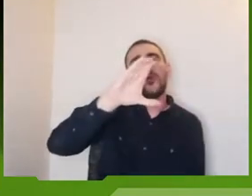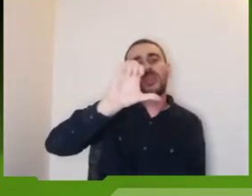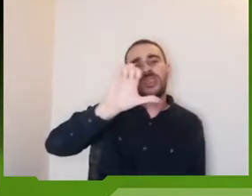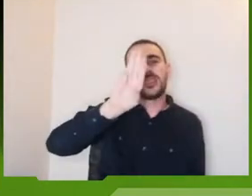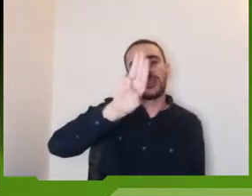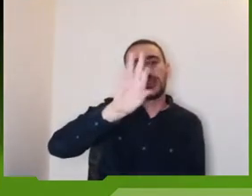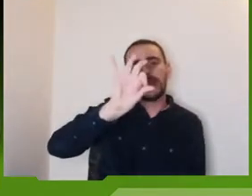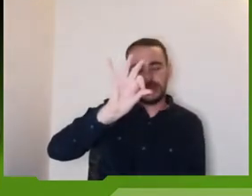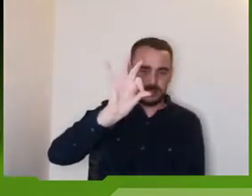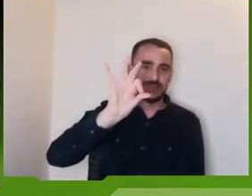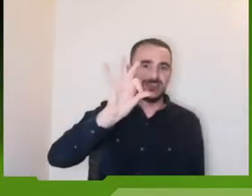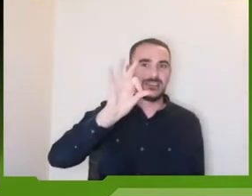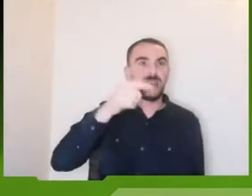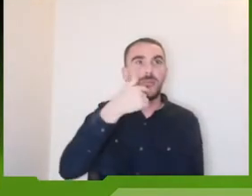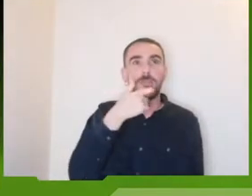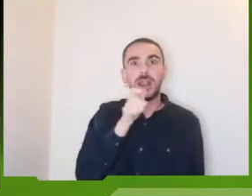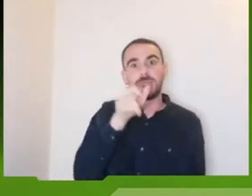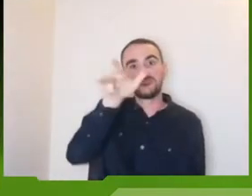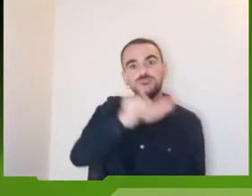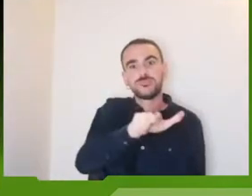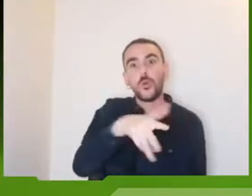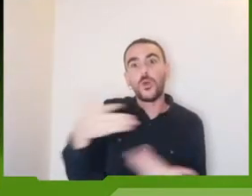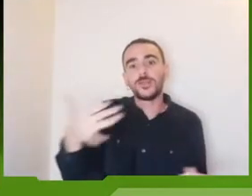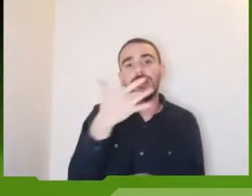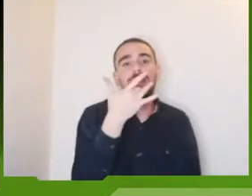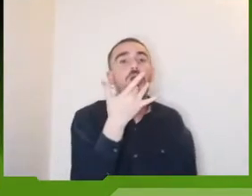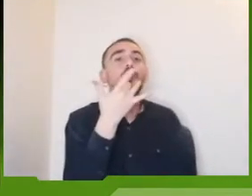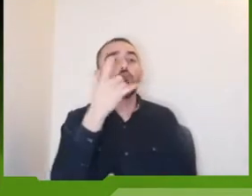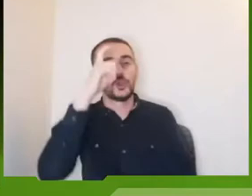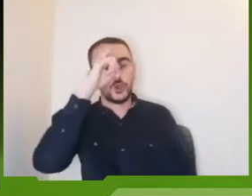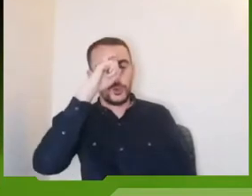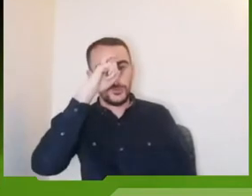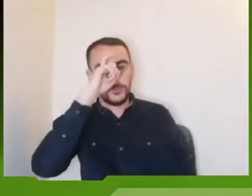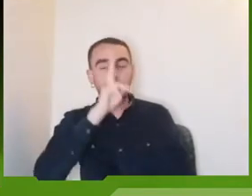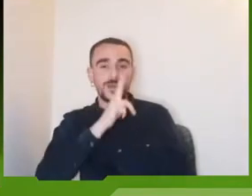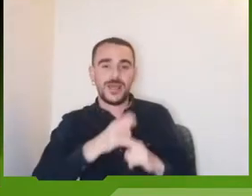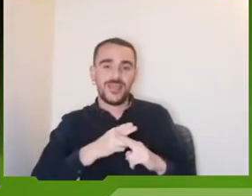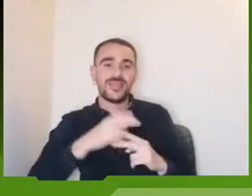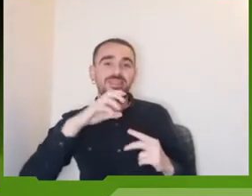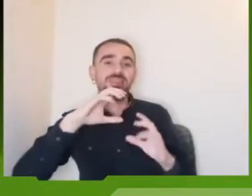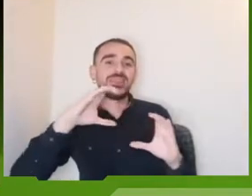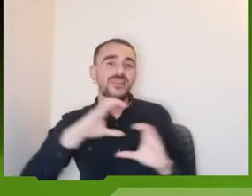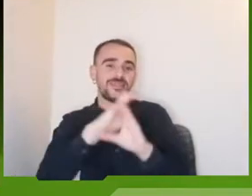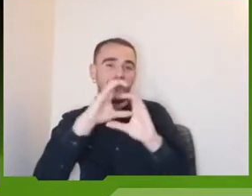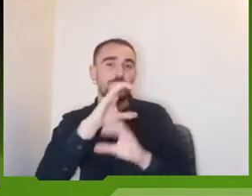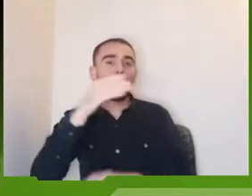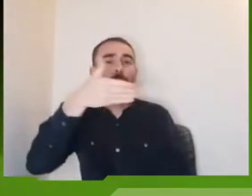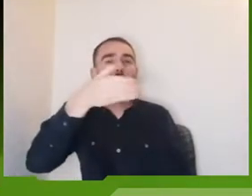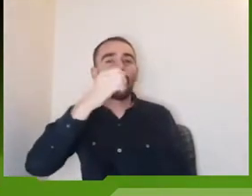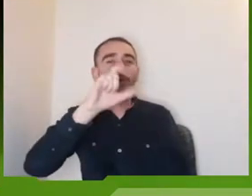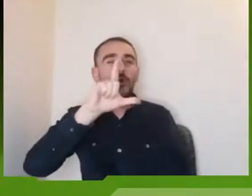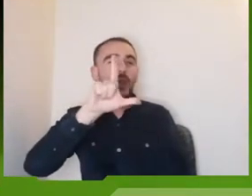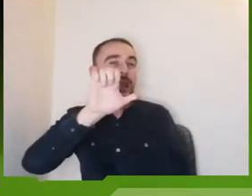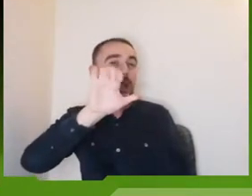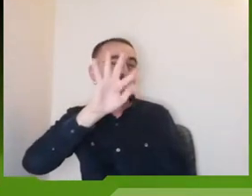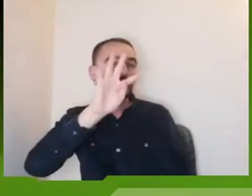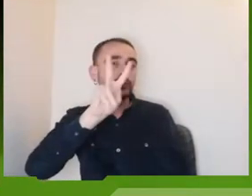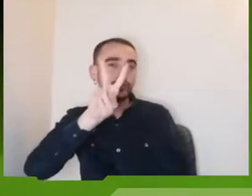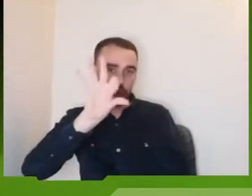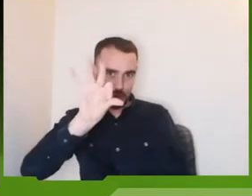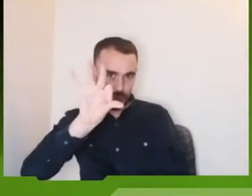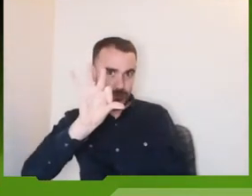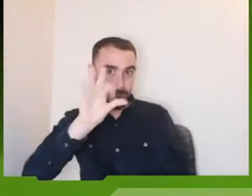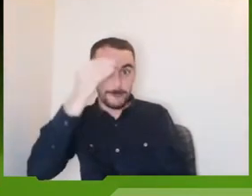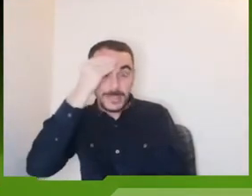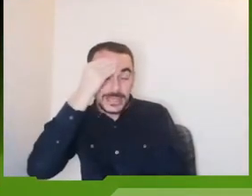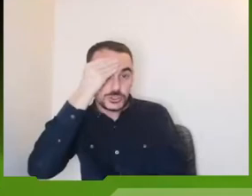nombre científico que es Boletus edulis. Y creo que Ostras. le llaman Boletus, creo, en castellano. Ajá.